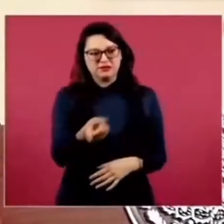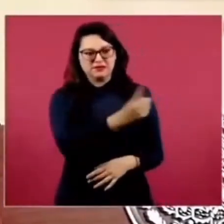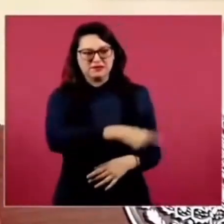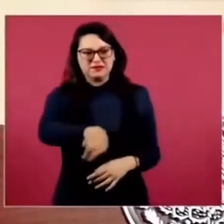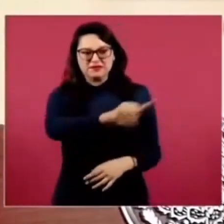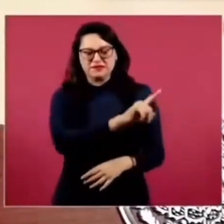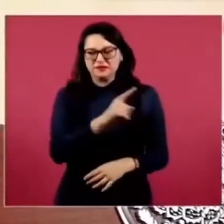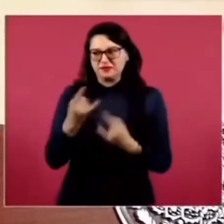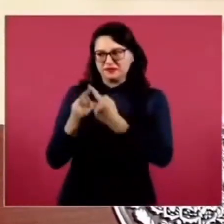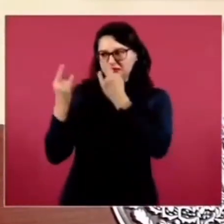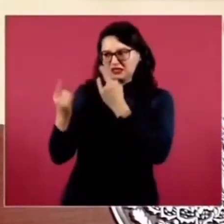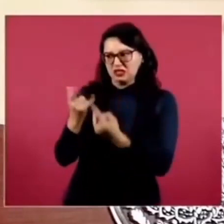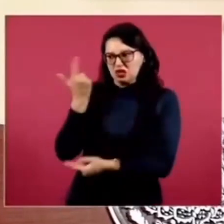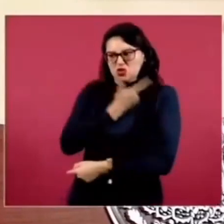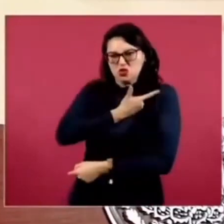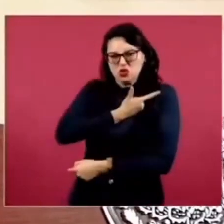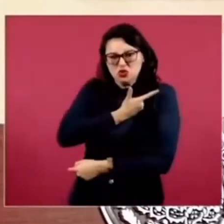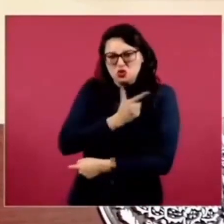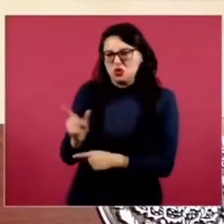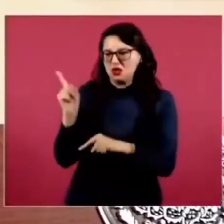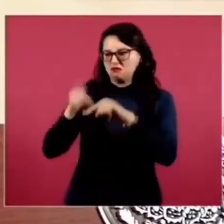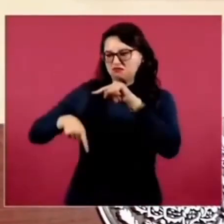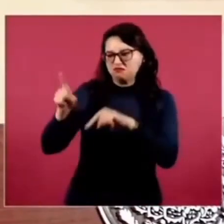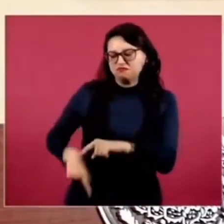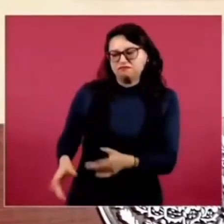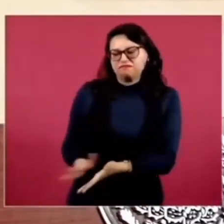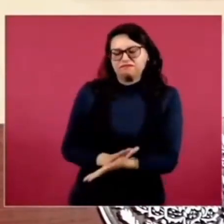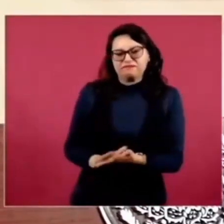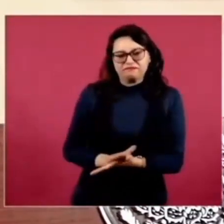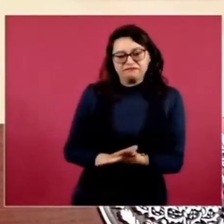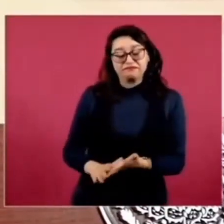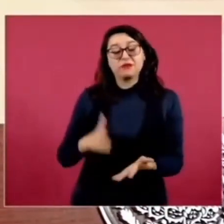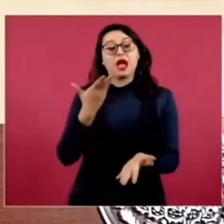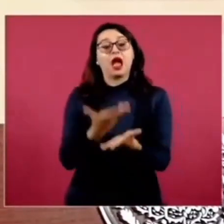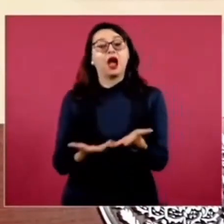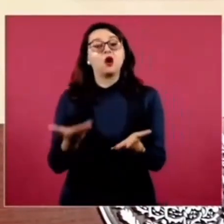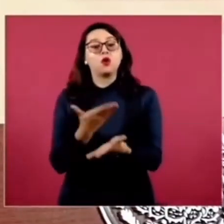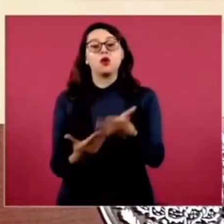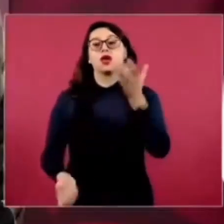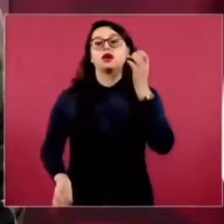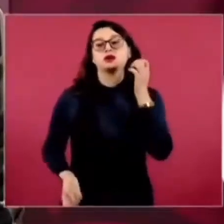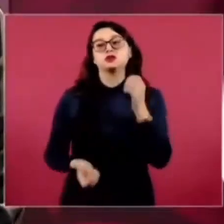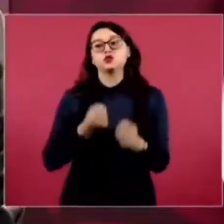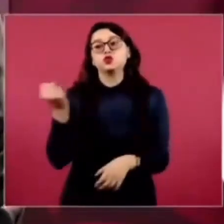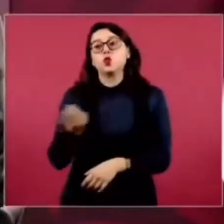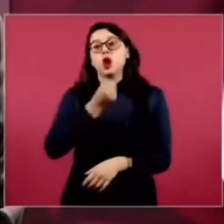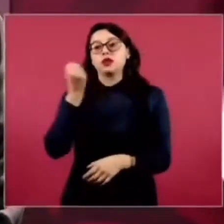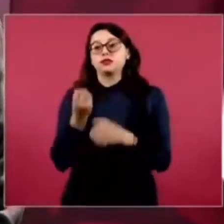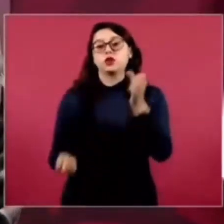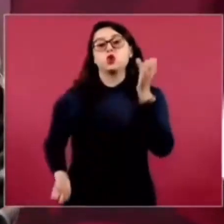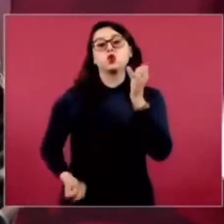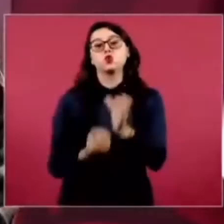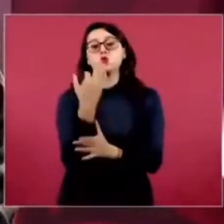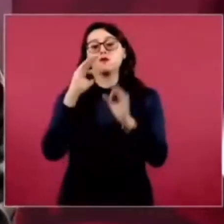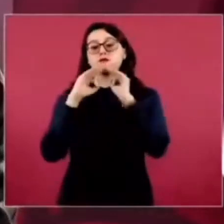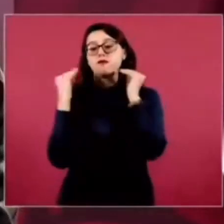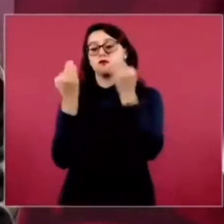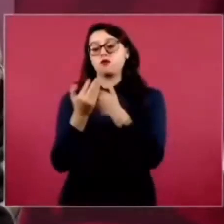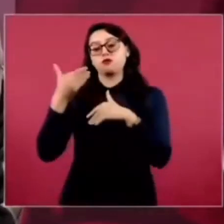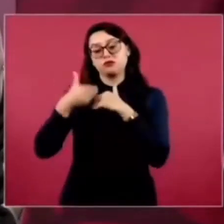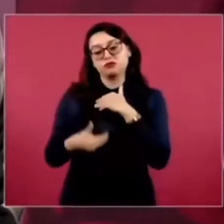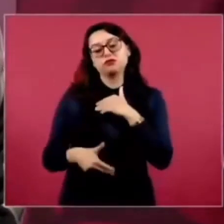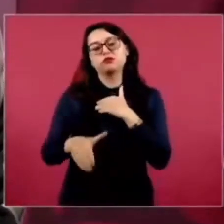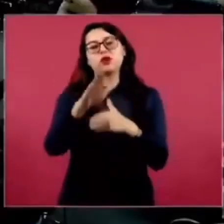esas conquistas logradas por el pueblo de México. Y eso es lo que significan los